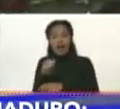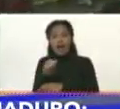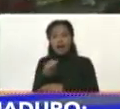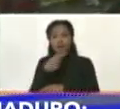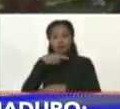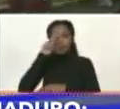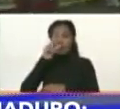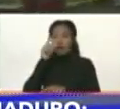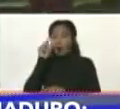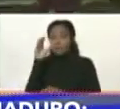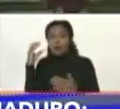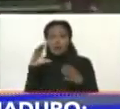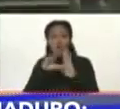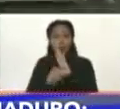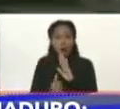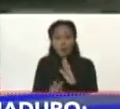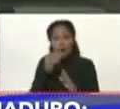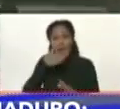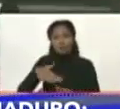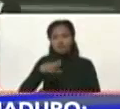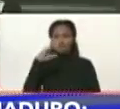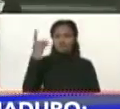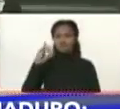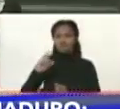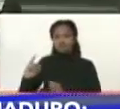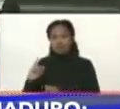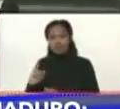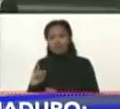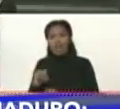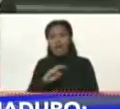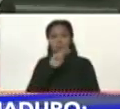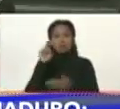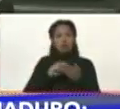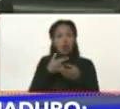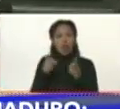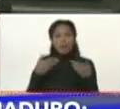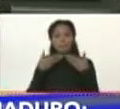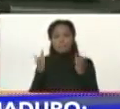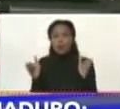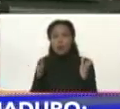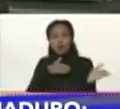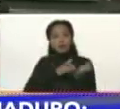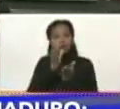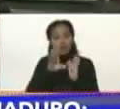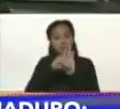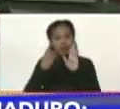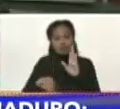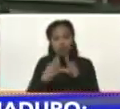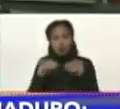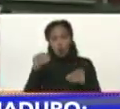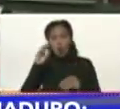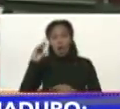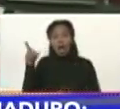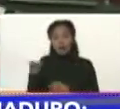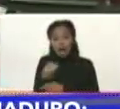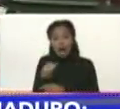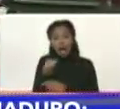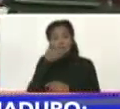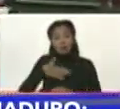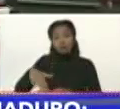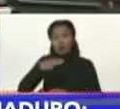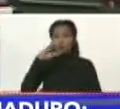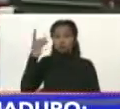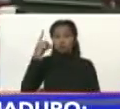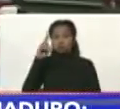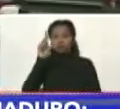de Camacho robaba al pueblo de Bolivia, la nacionalizó y le garantizó el derecho al gas al pueblo de Bolivia a